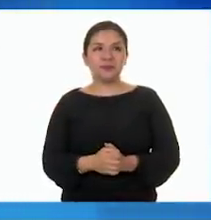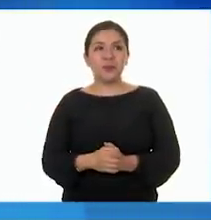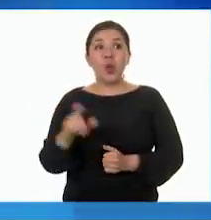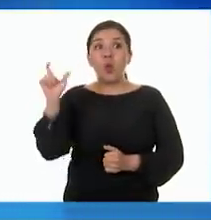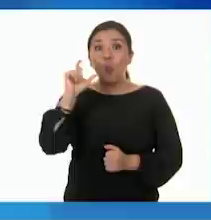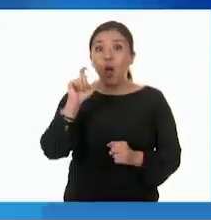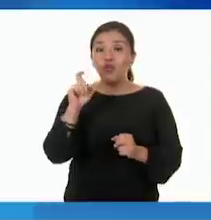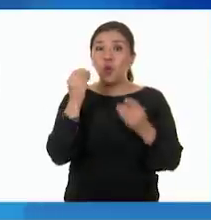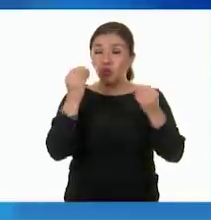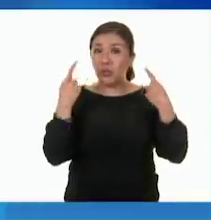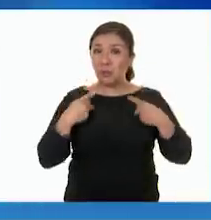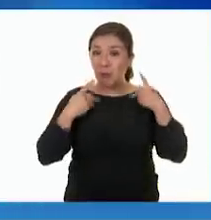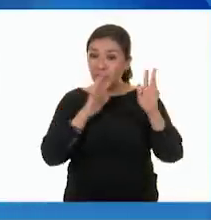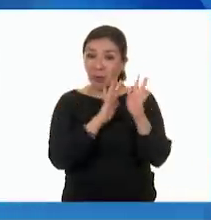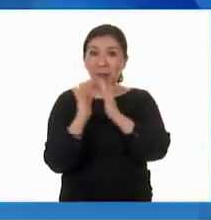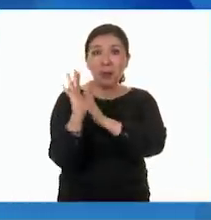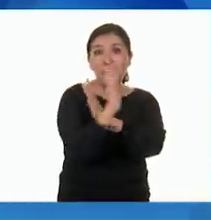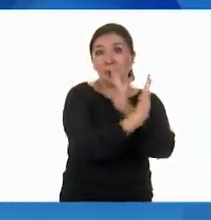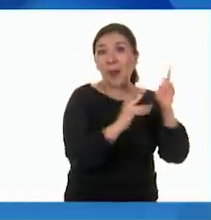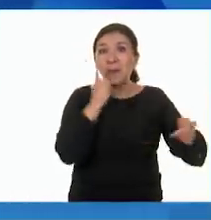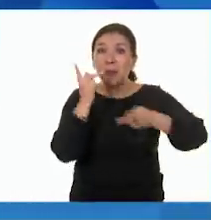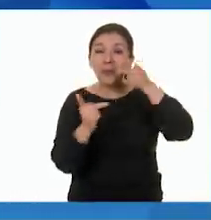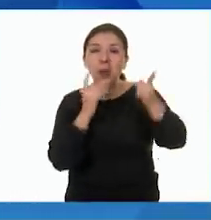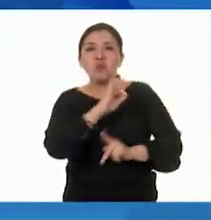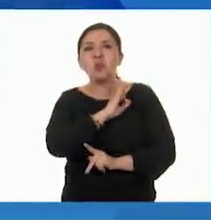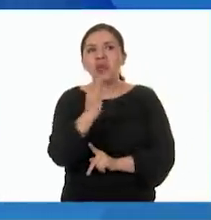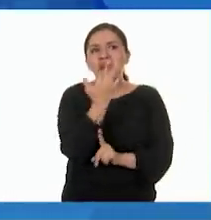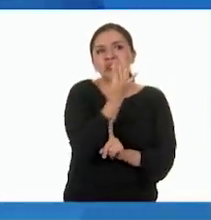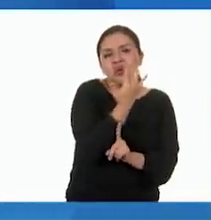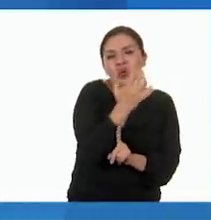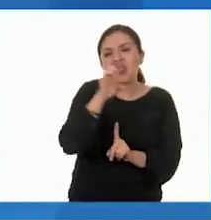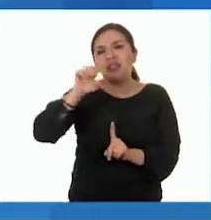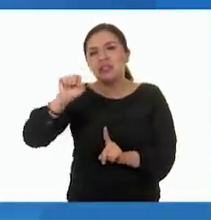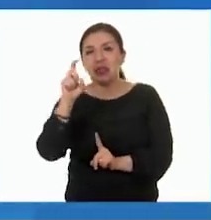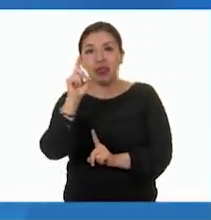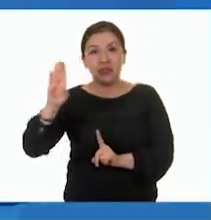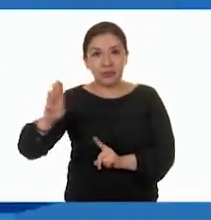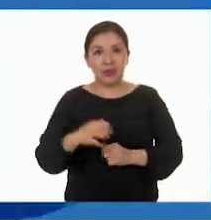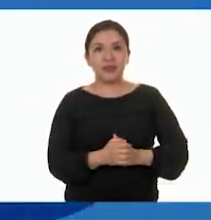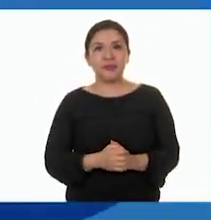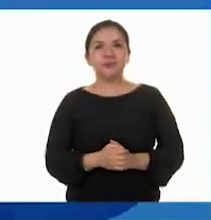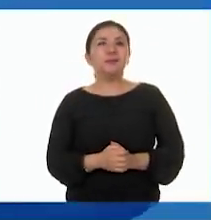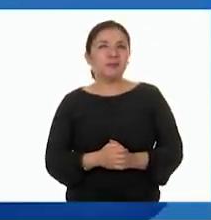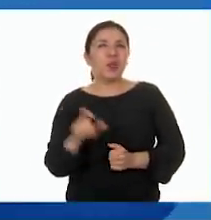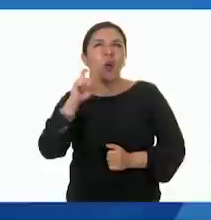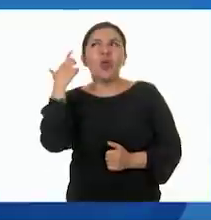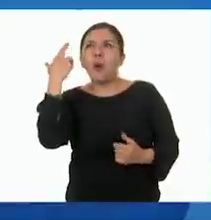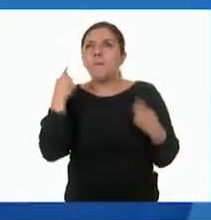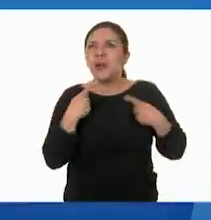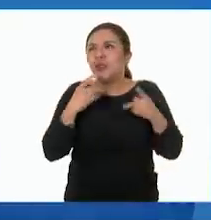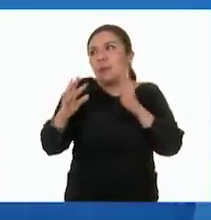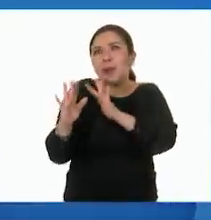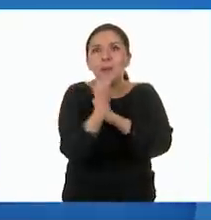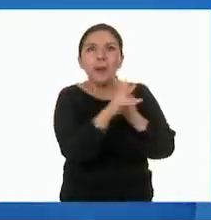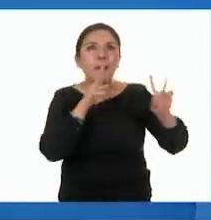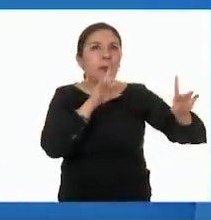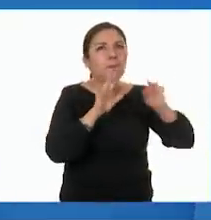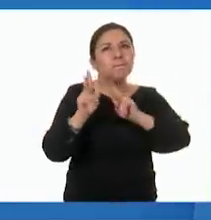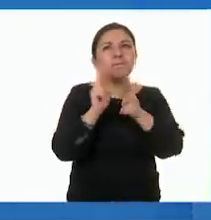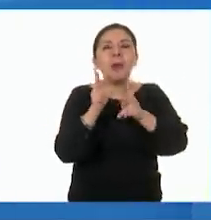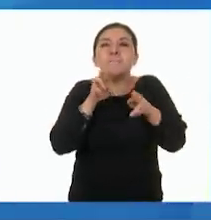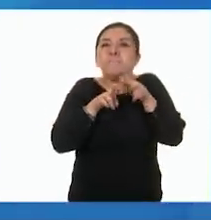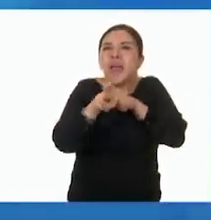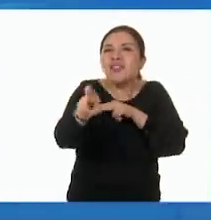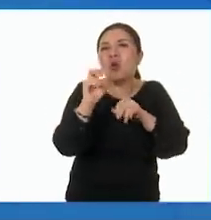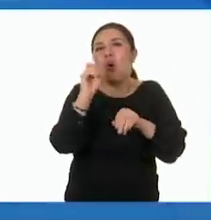Cuando hay una aglomeración de gente, puede estar entre 50 o 60 decibeles. ¡Ay, que es cuando escuchamos muchas personas así, en la calle, en el metro,